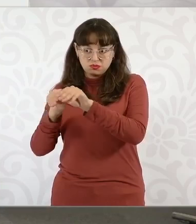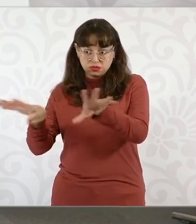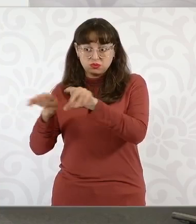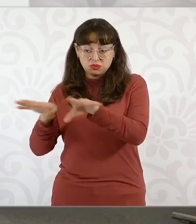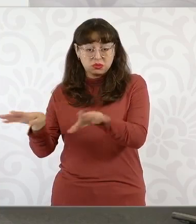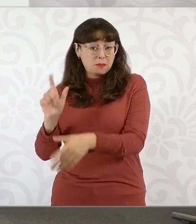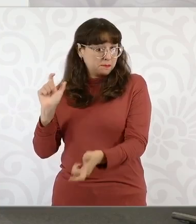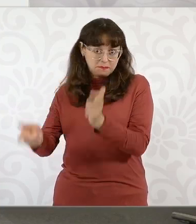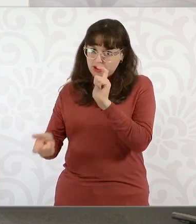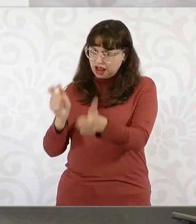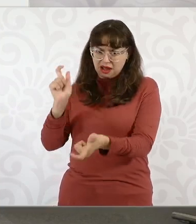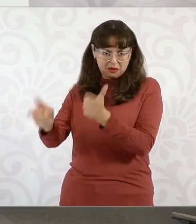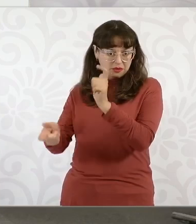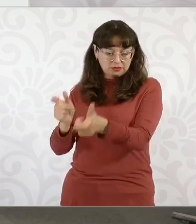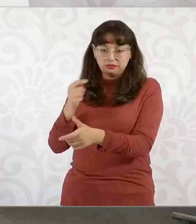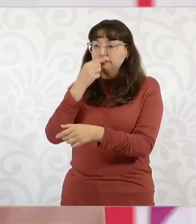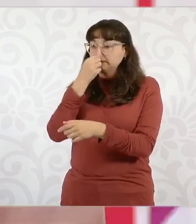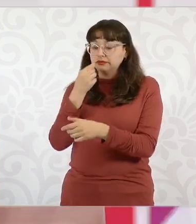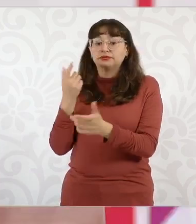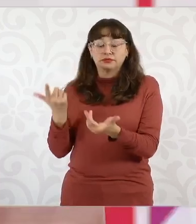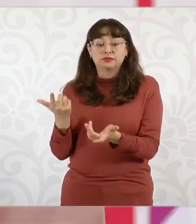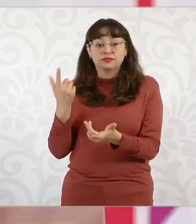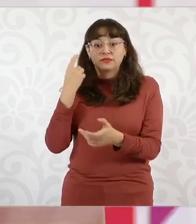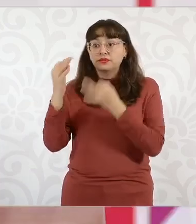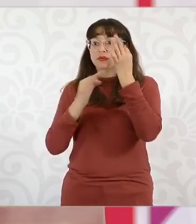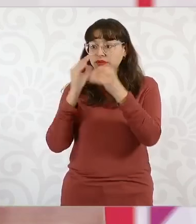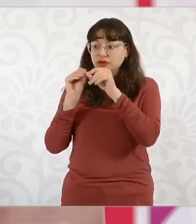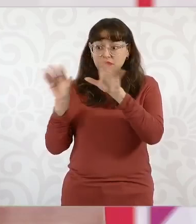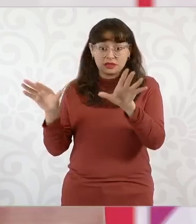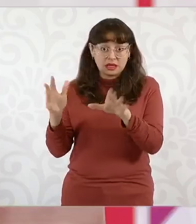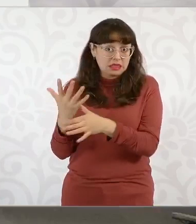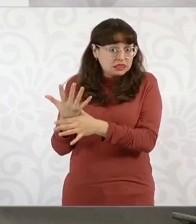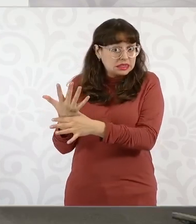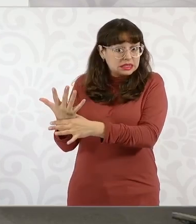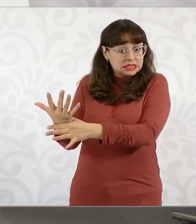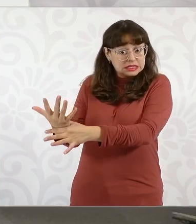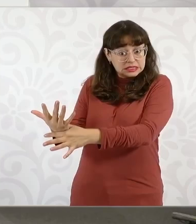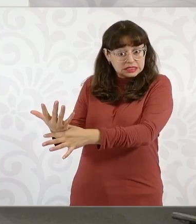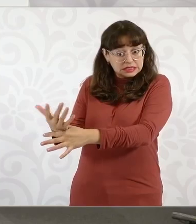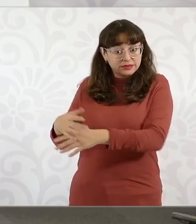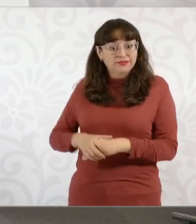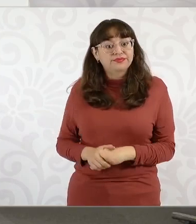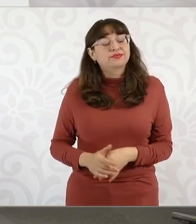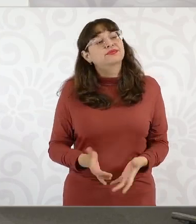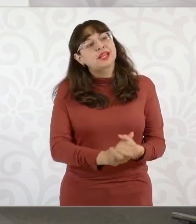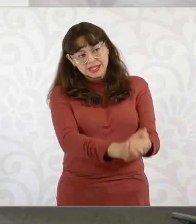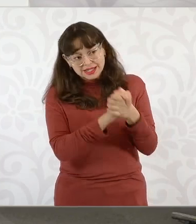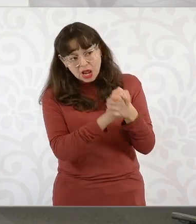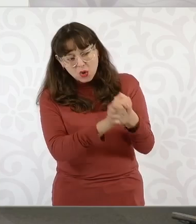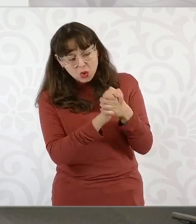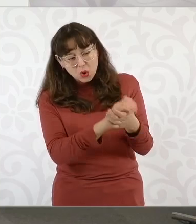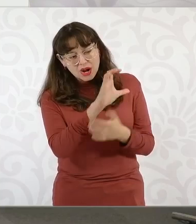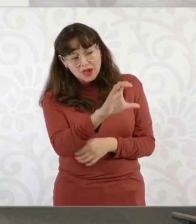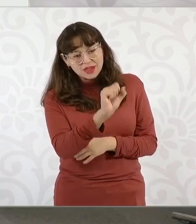compradas, de cuentas compradas para poder difundir una noticia. Le mandamos un saludo a Claudia Sheinbaum para